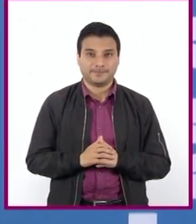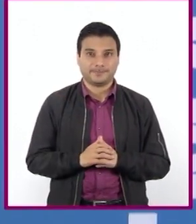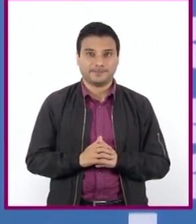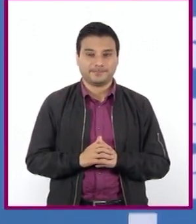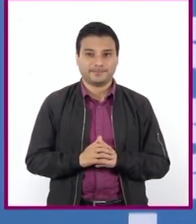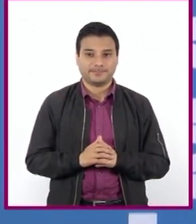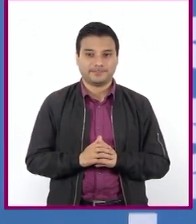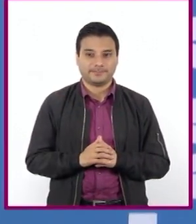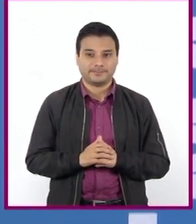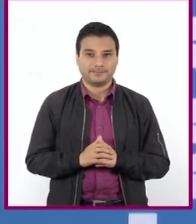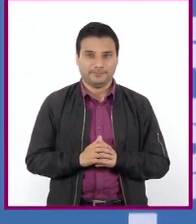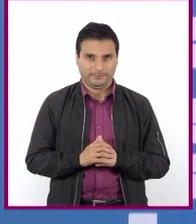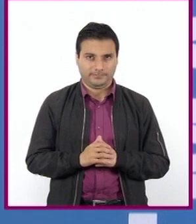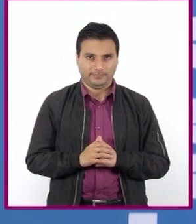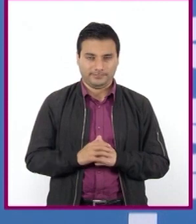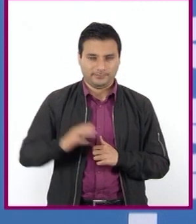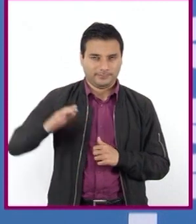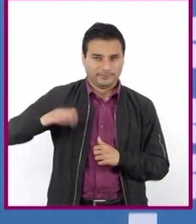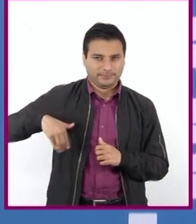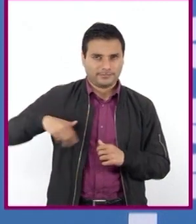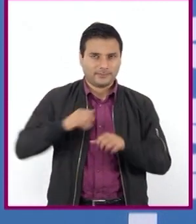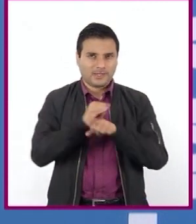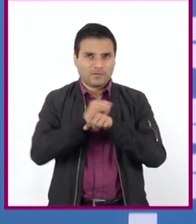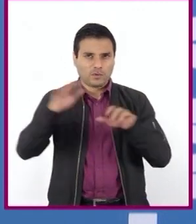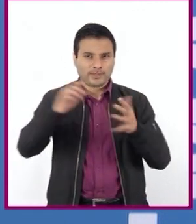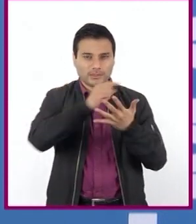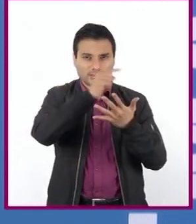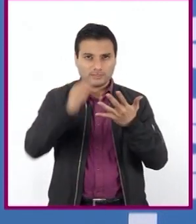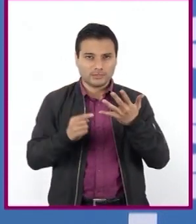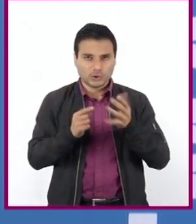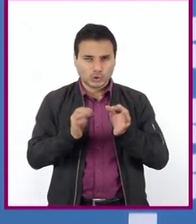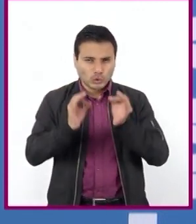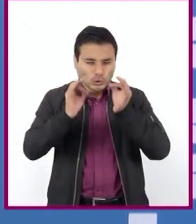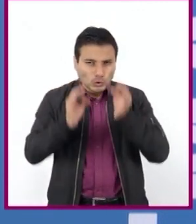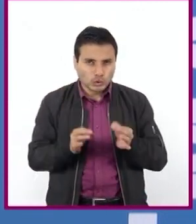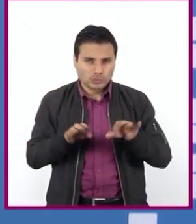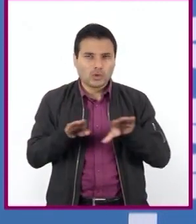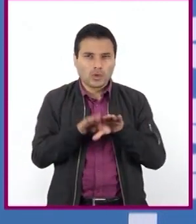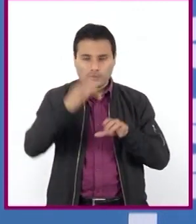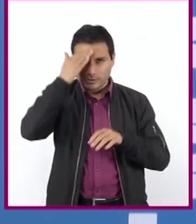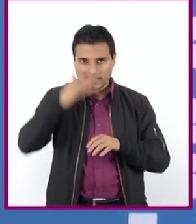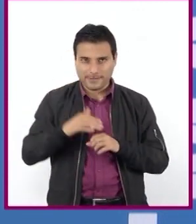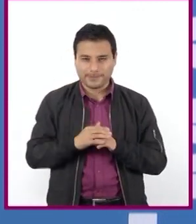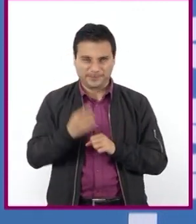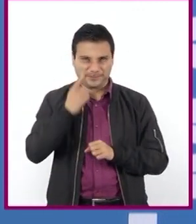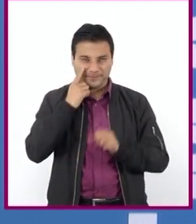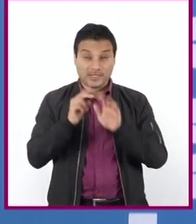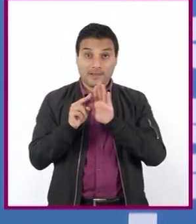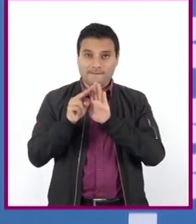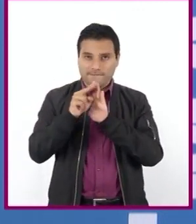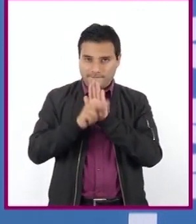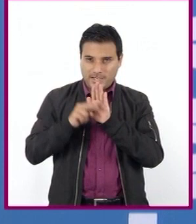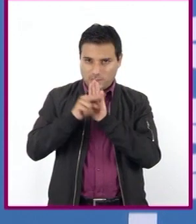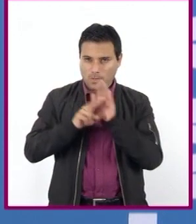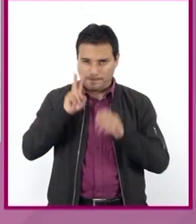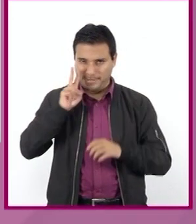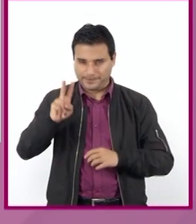¿Cómo sabemos que los datos que acabamos de colocar son los correctos? Revisemos el siguiente video para